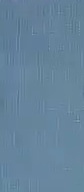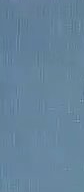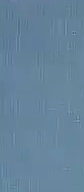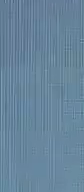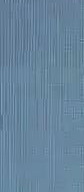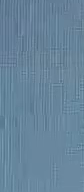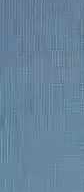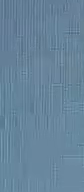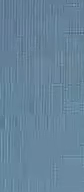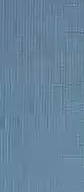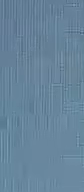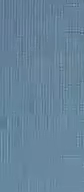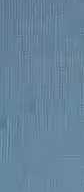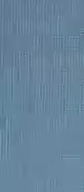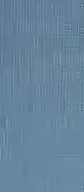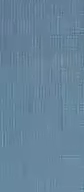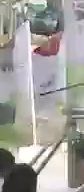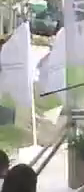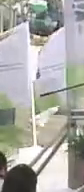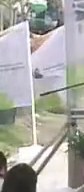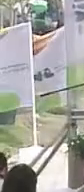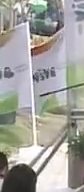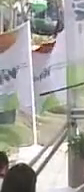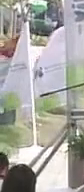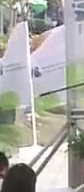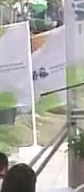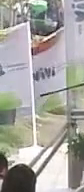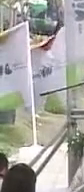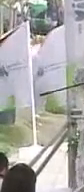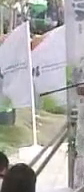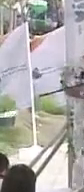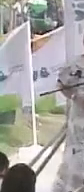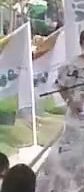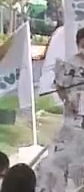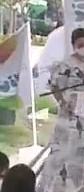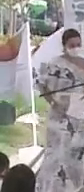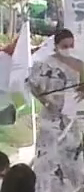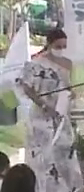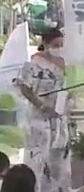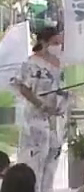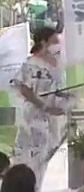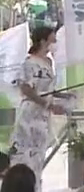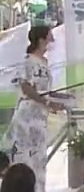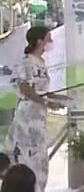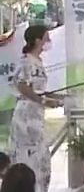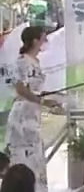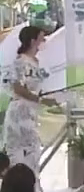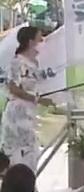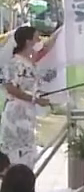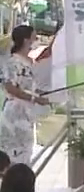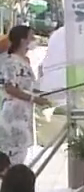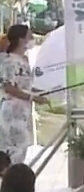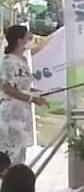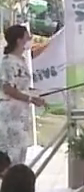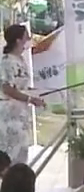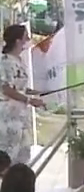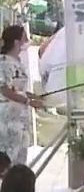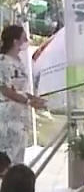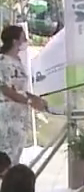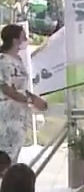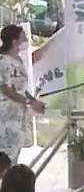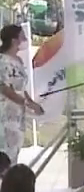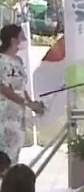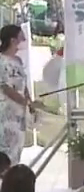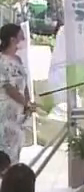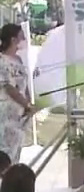del Atlántico, Elsa Noguera? Gobernadora, adelante. Bueno, muy buenos días. Un saludo especial a mi alcalde, a